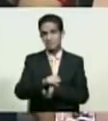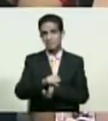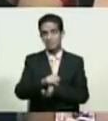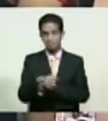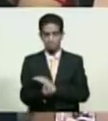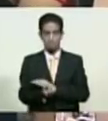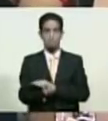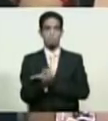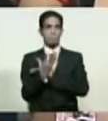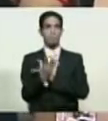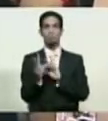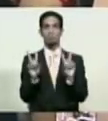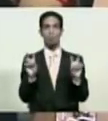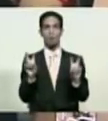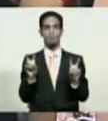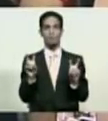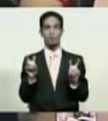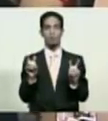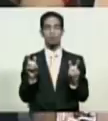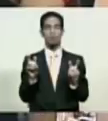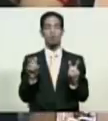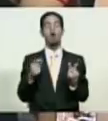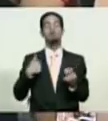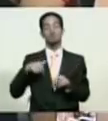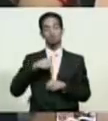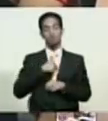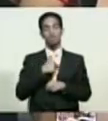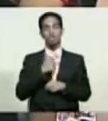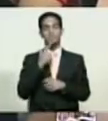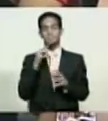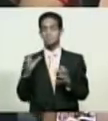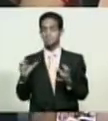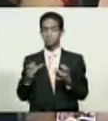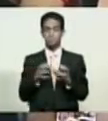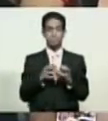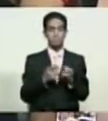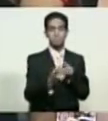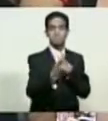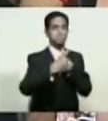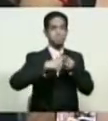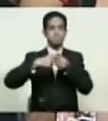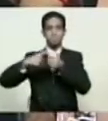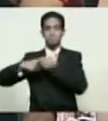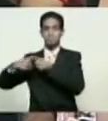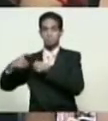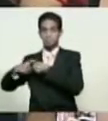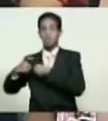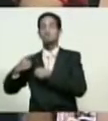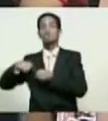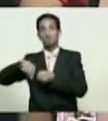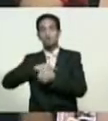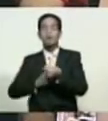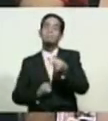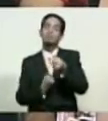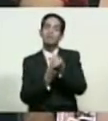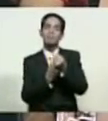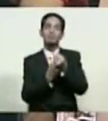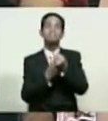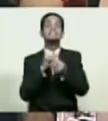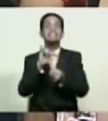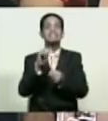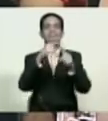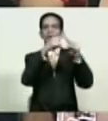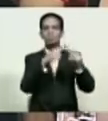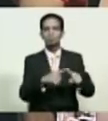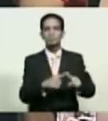de este movimiento, hemos consolidado un 6% de la votación del presidente Nicolás Maduro, de la Fuerza de la Revolución.